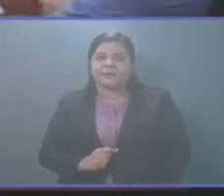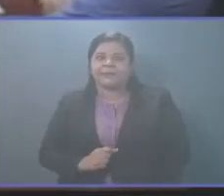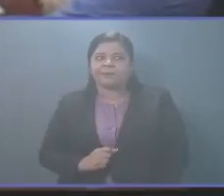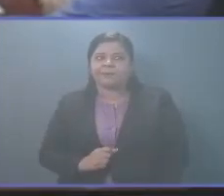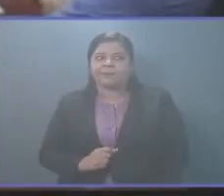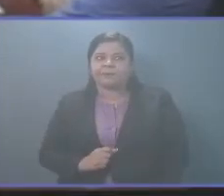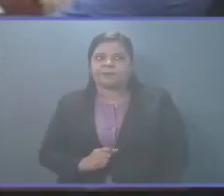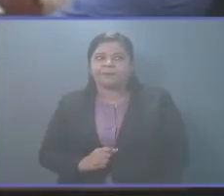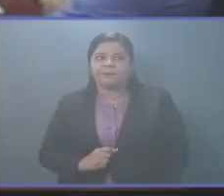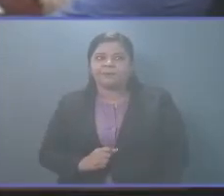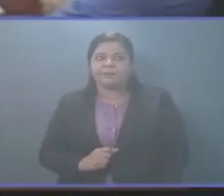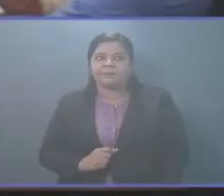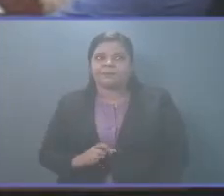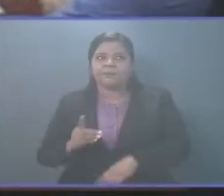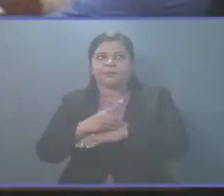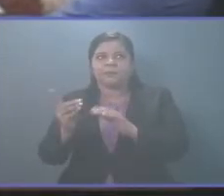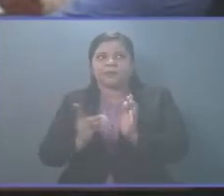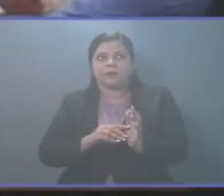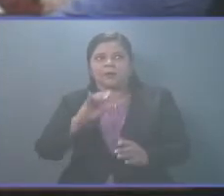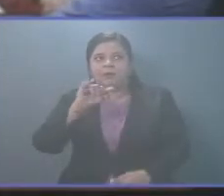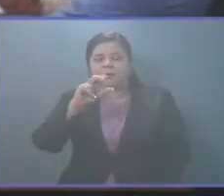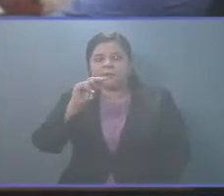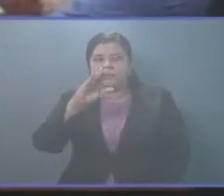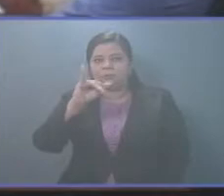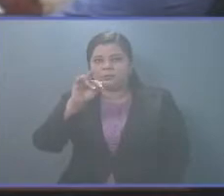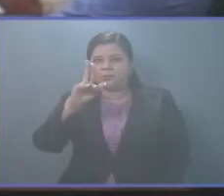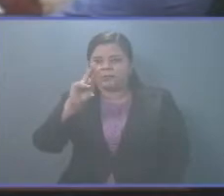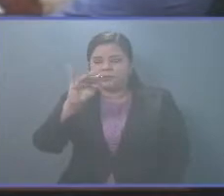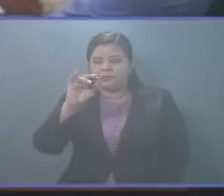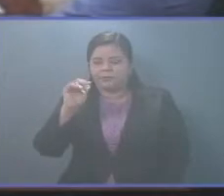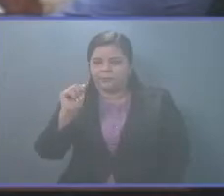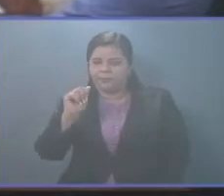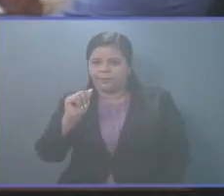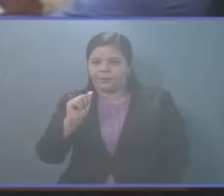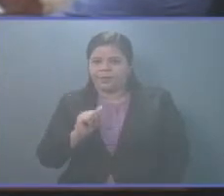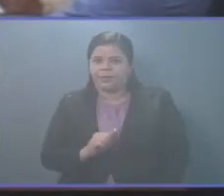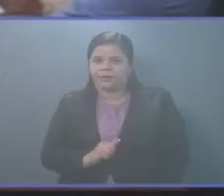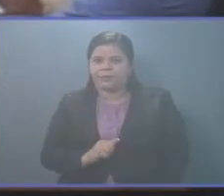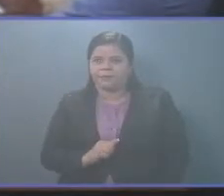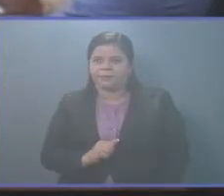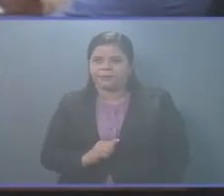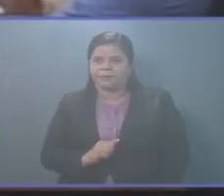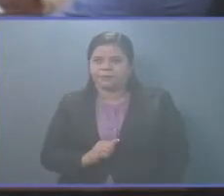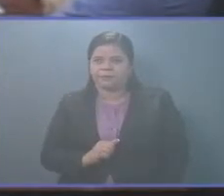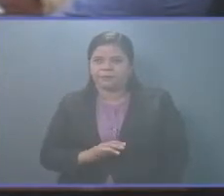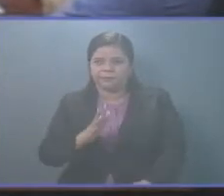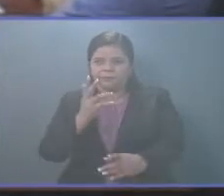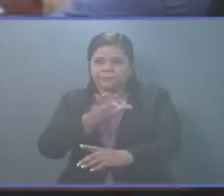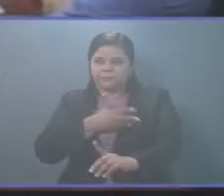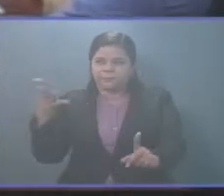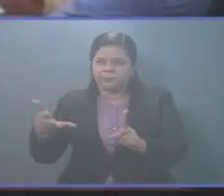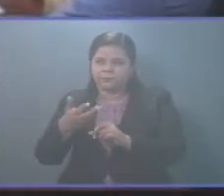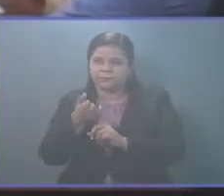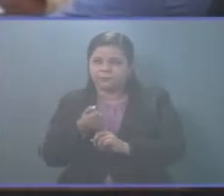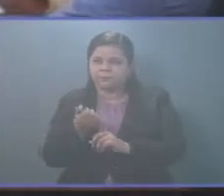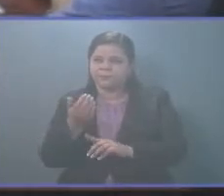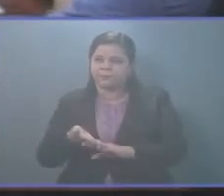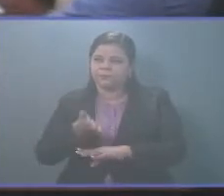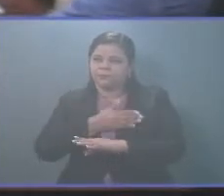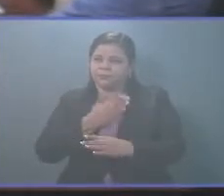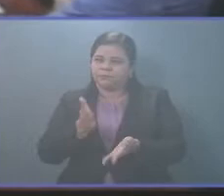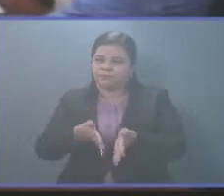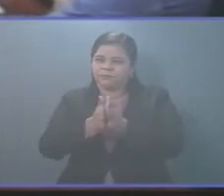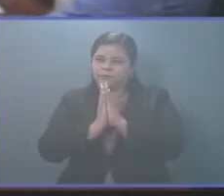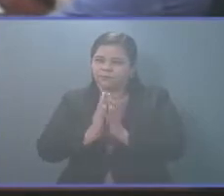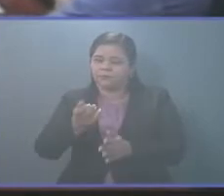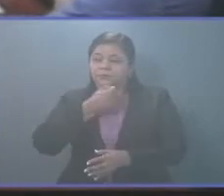Tiene la palabra la diputada Yancy Urbina. Al revisar bien el informe a propósito de las solicitudes de información que